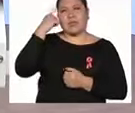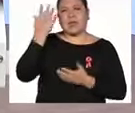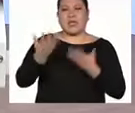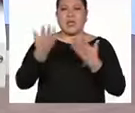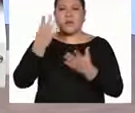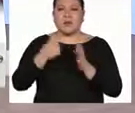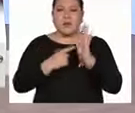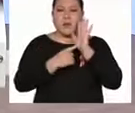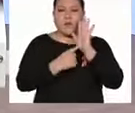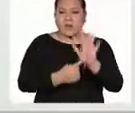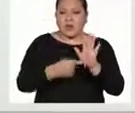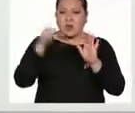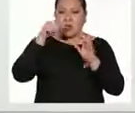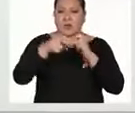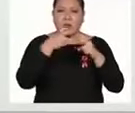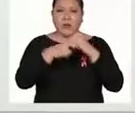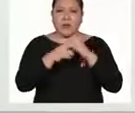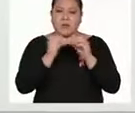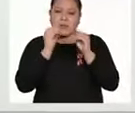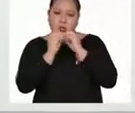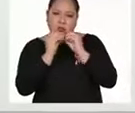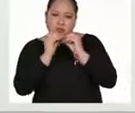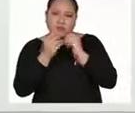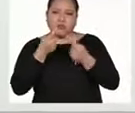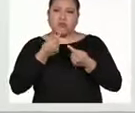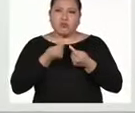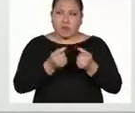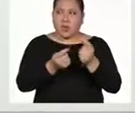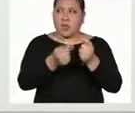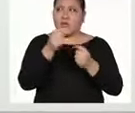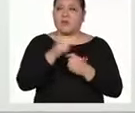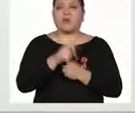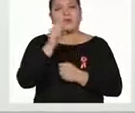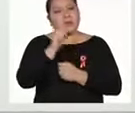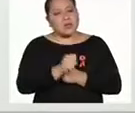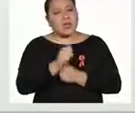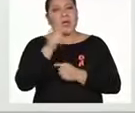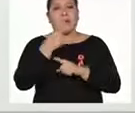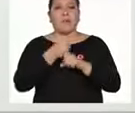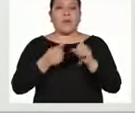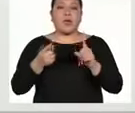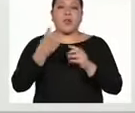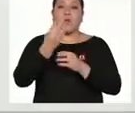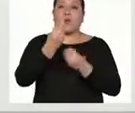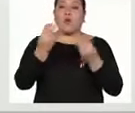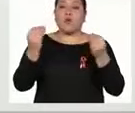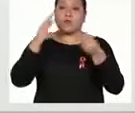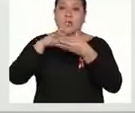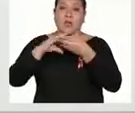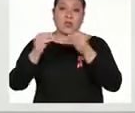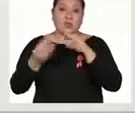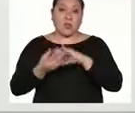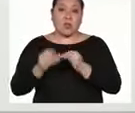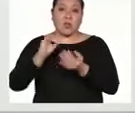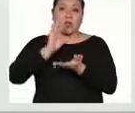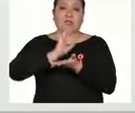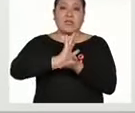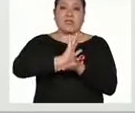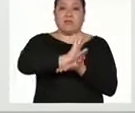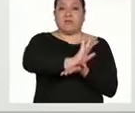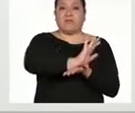y corrigiendo en los últimos años? Claro que sí, pero por buena parte de nuestra historia se discriminó